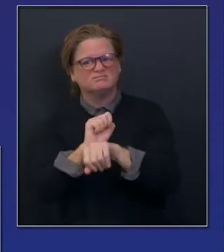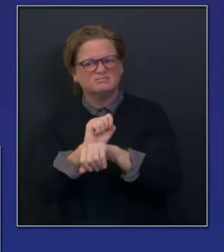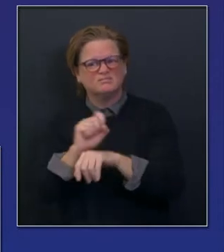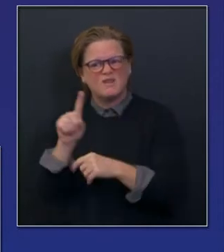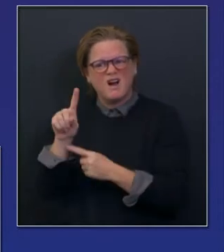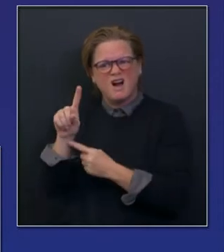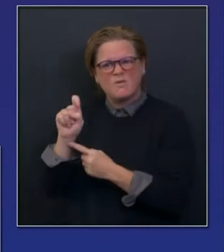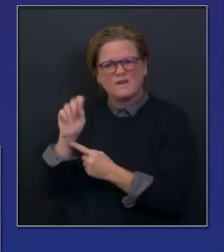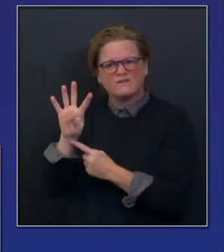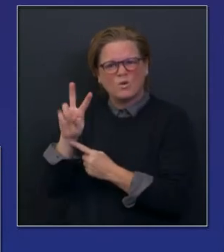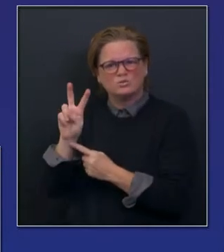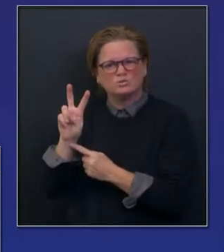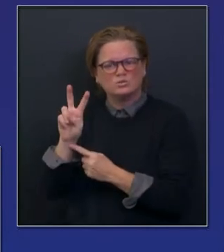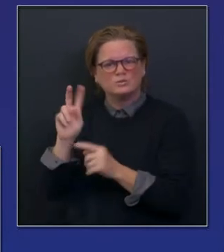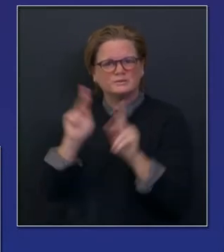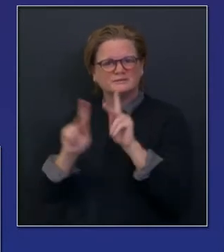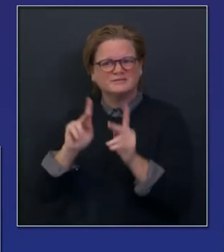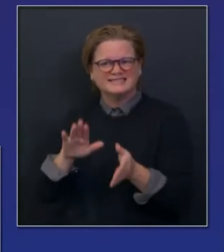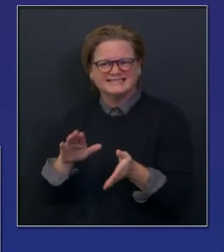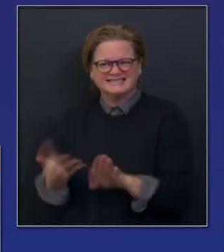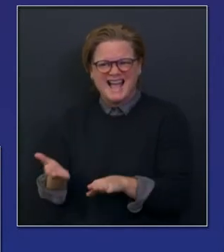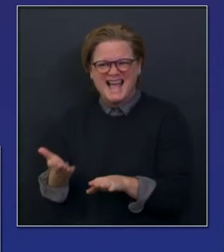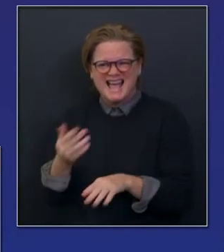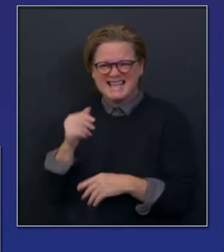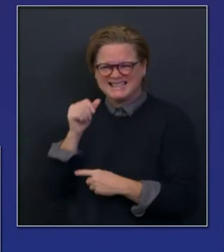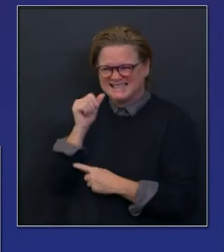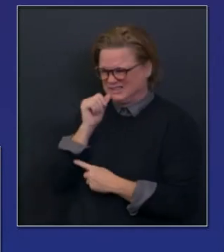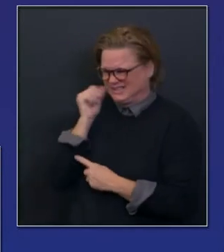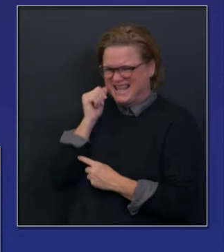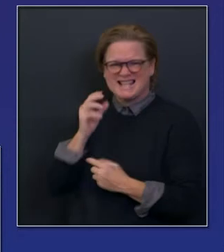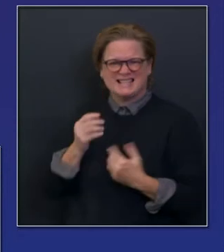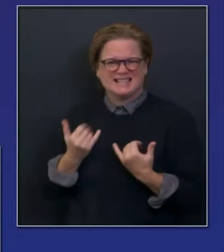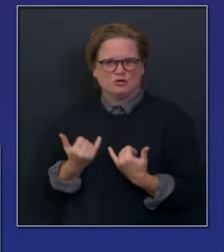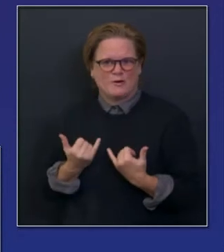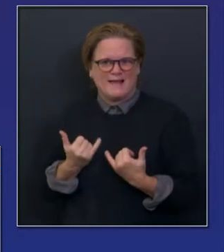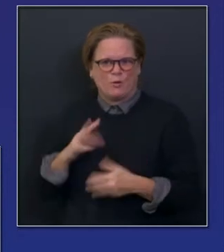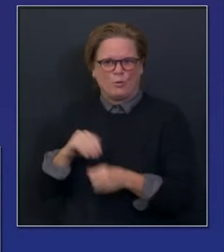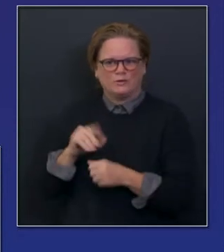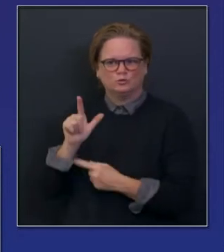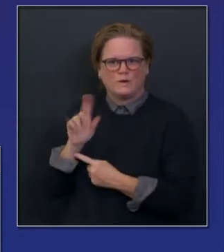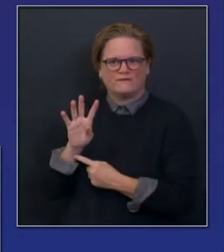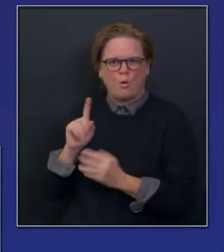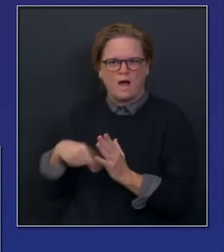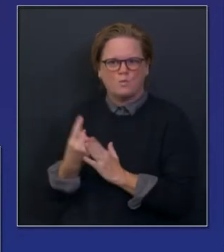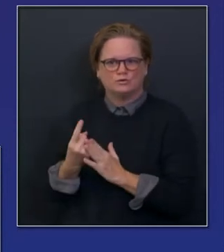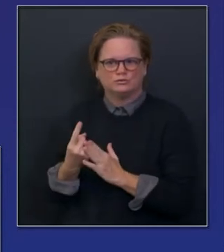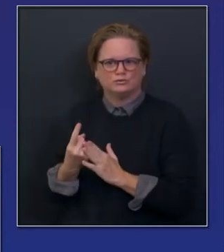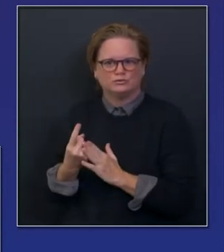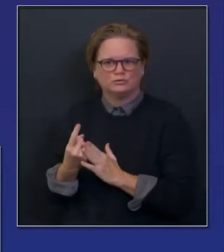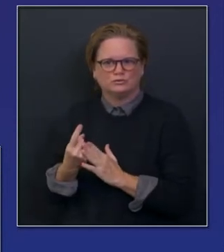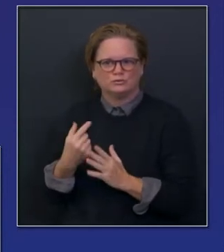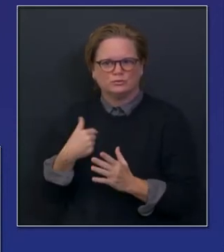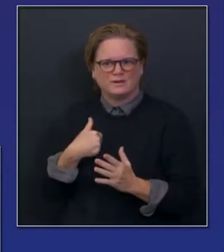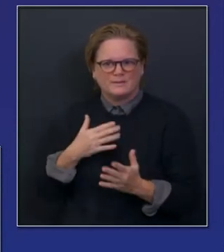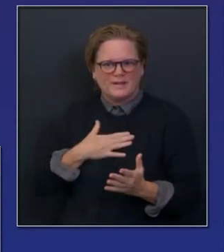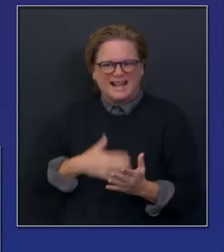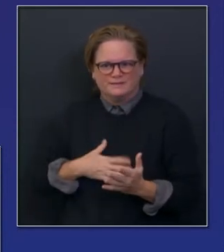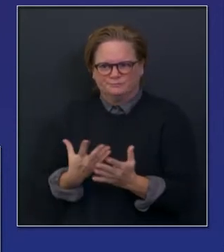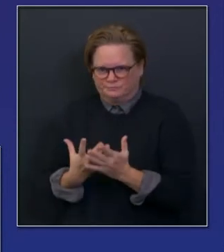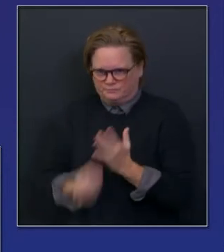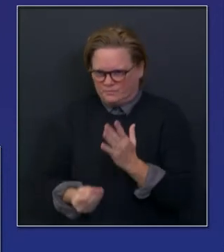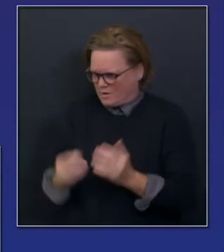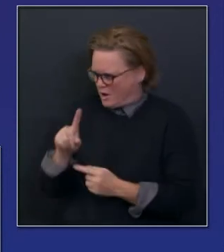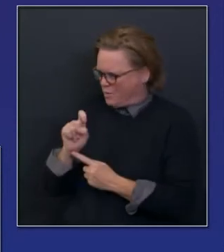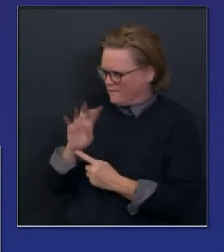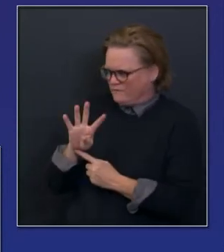sombrías. Perdimos a 142 personas en las últimas 24 horas, según lo que se reporta.